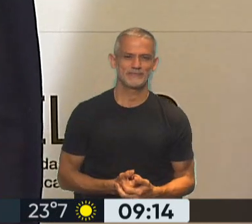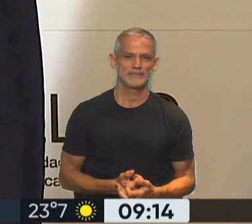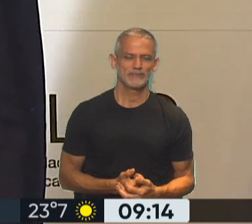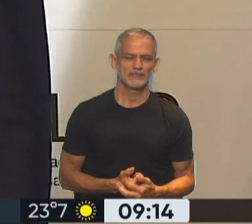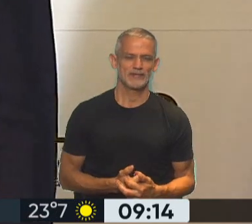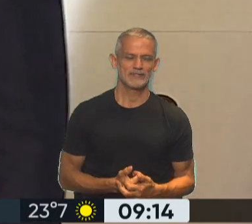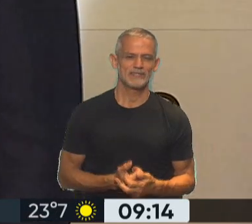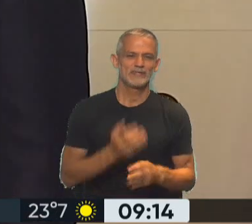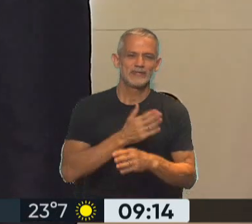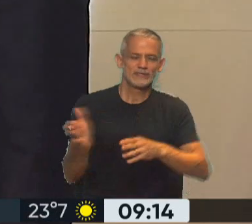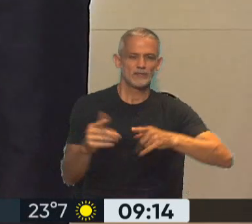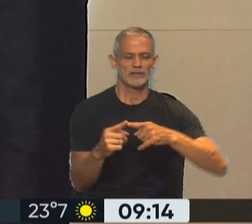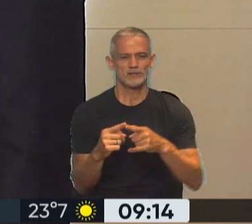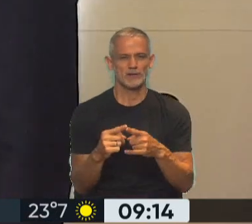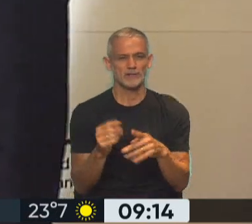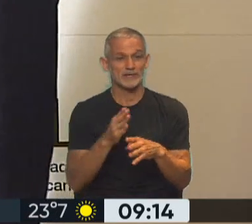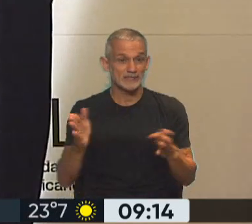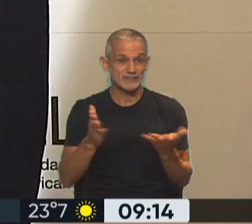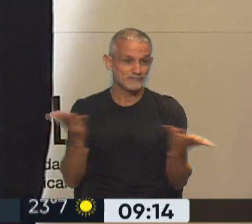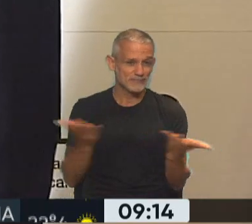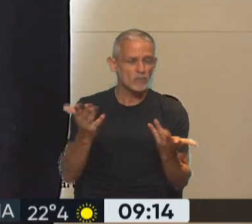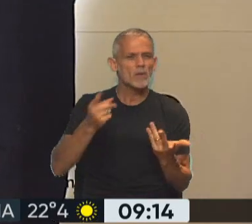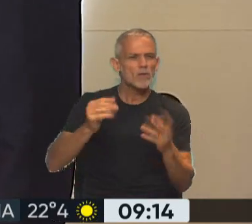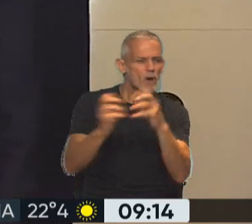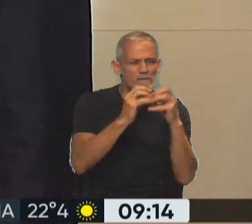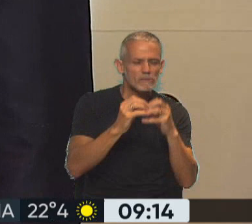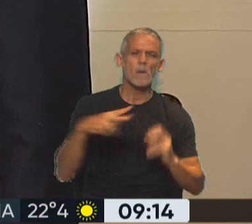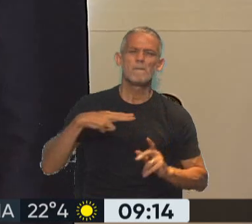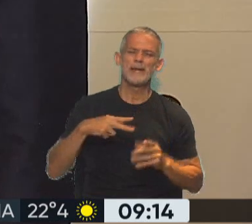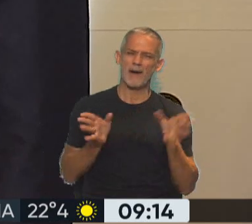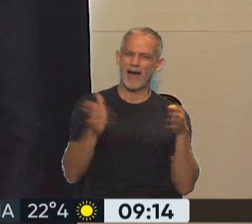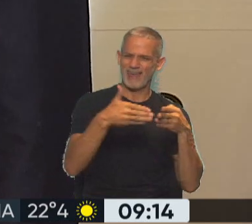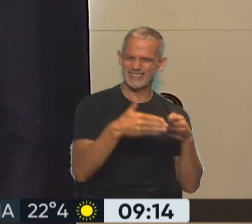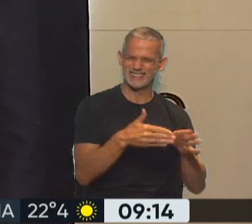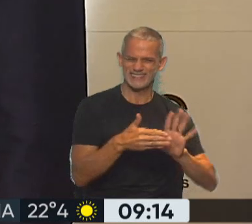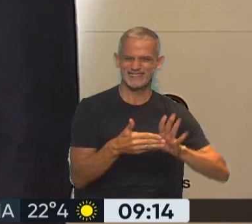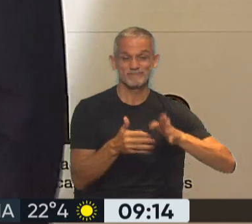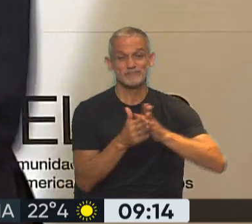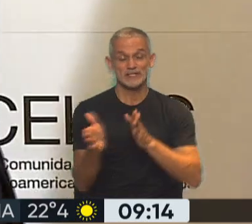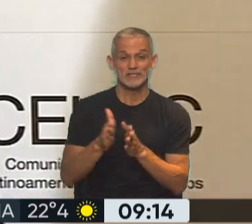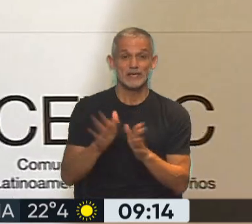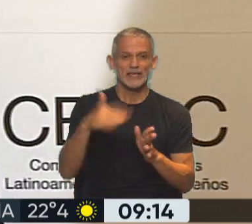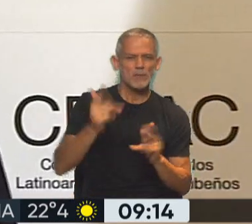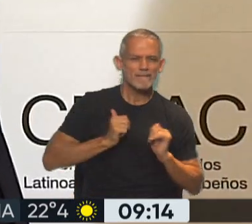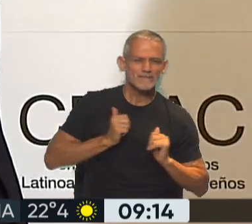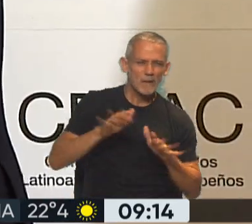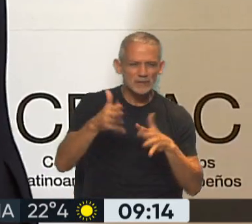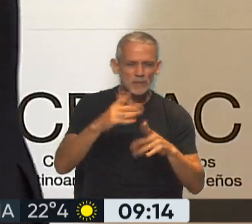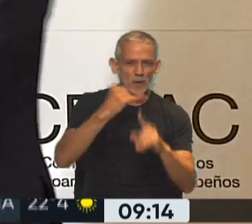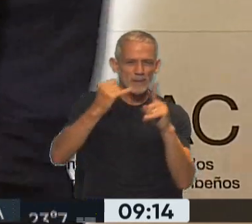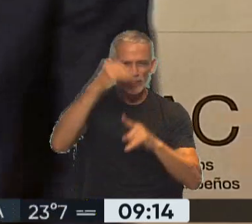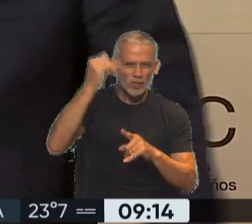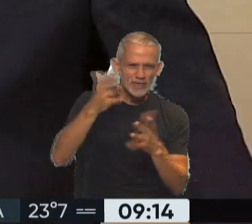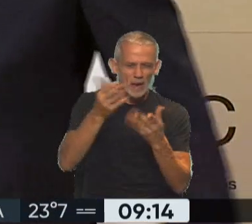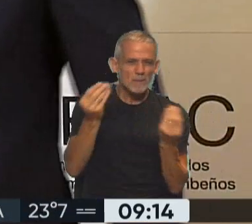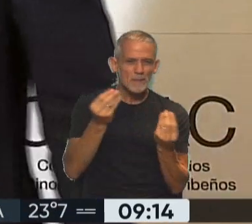ya la transmisión se corta porque las deliberaciones son privadas y después ya tendremos que esperar más cerca del mediodía seguramente